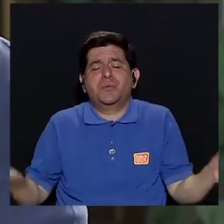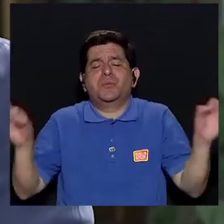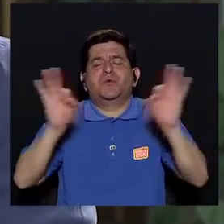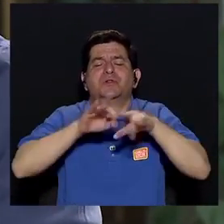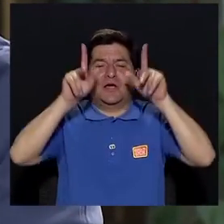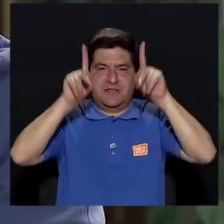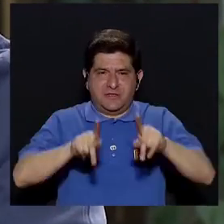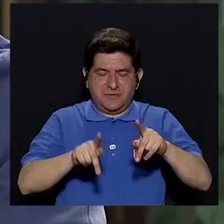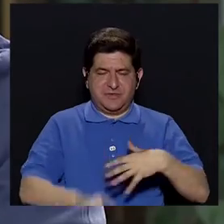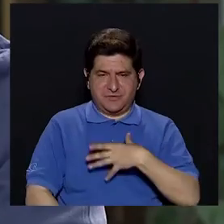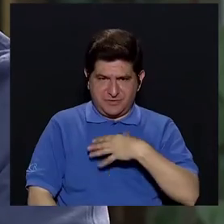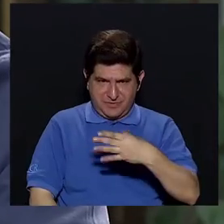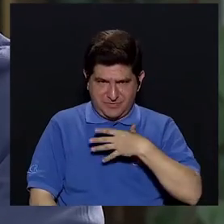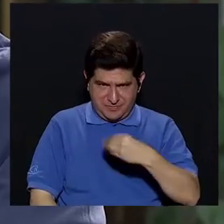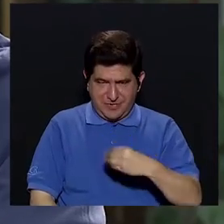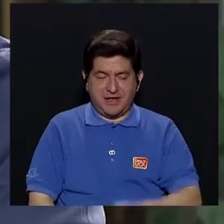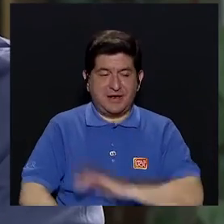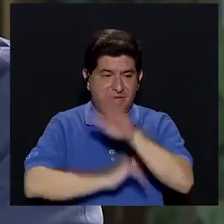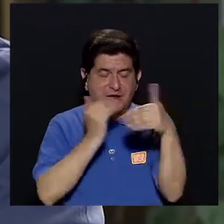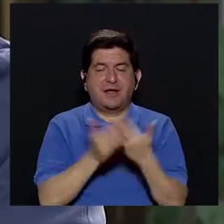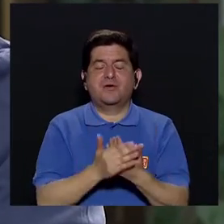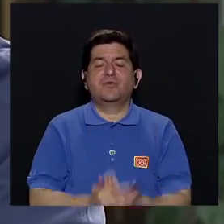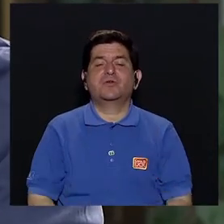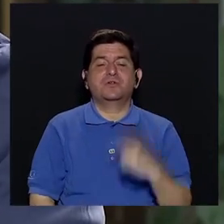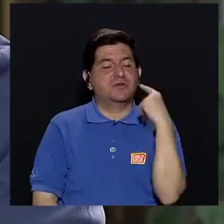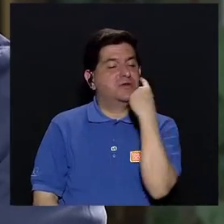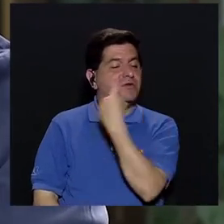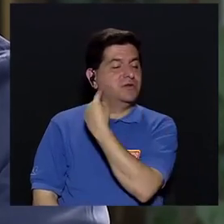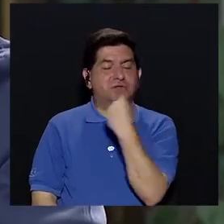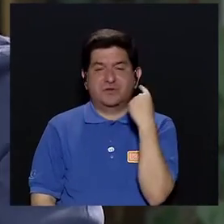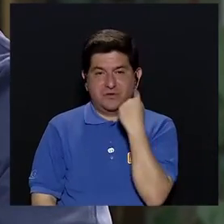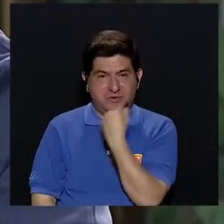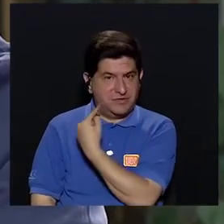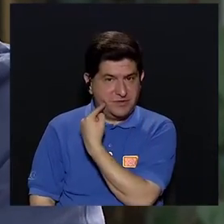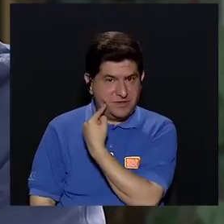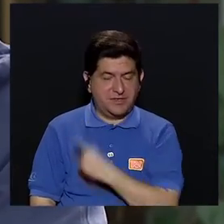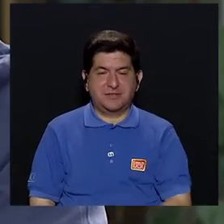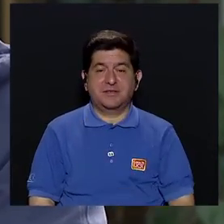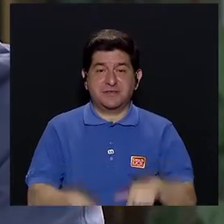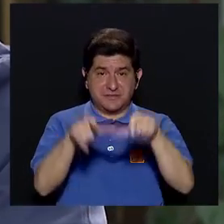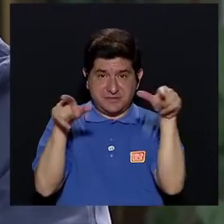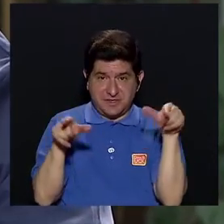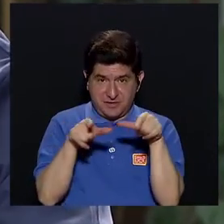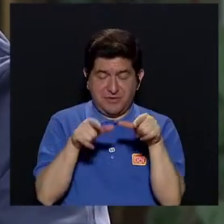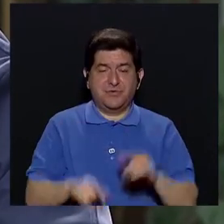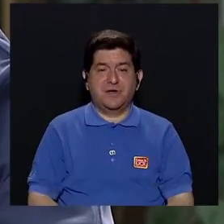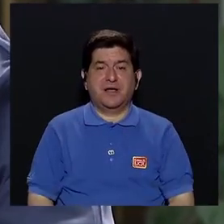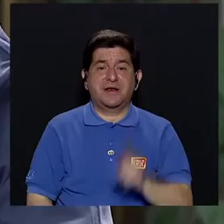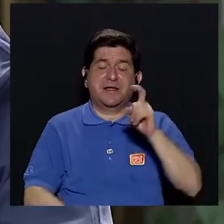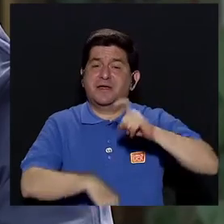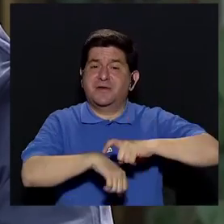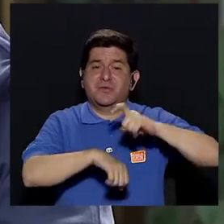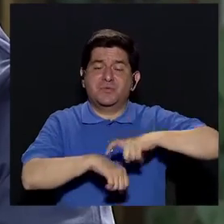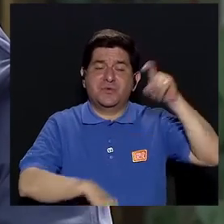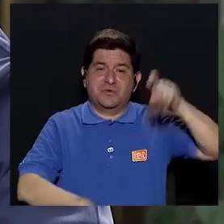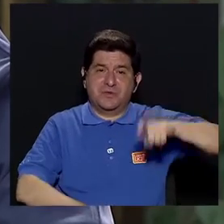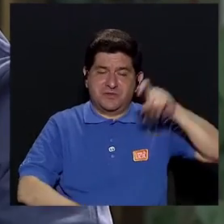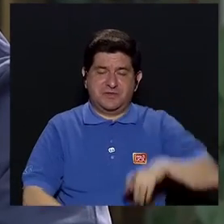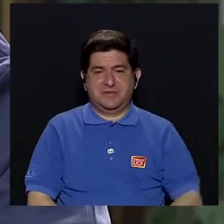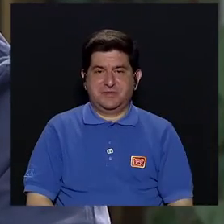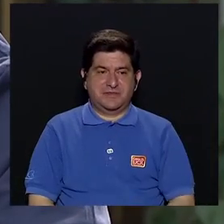de las personas de raza blanca, con todas sus piezas dentales en posición, porque son cosas que hay que tomar en cuenta, vayan en algún momento